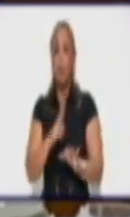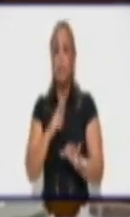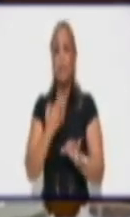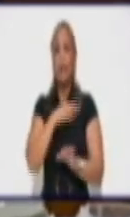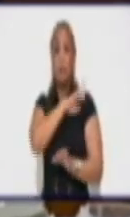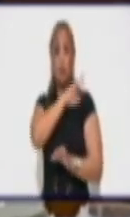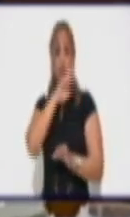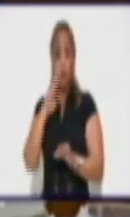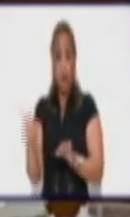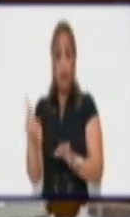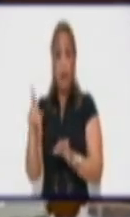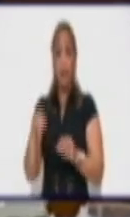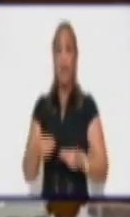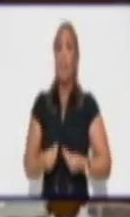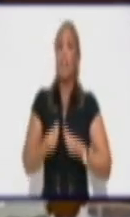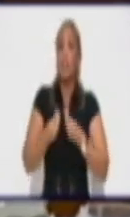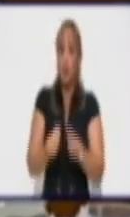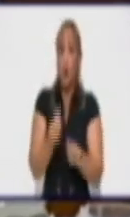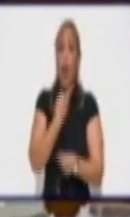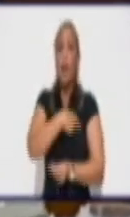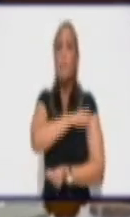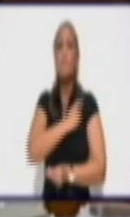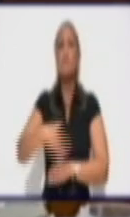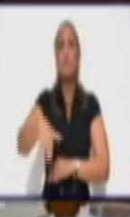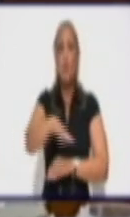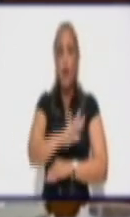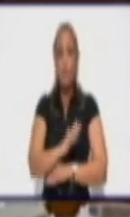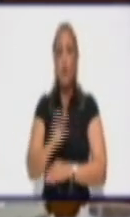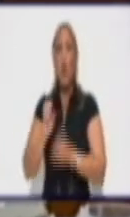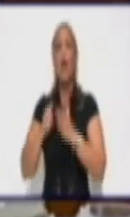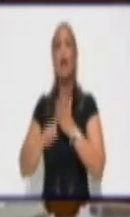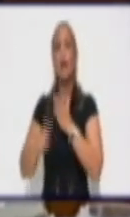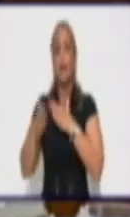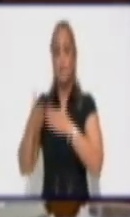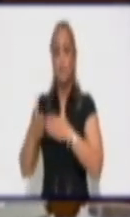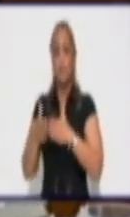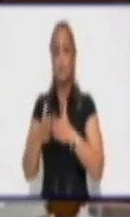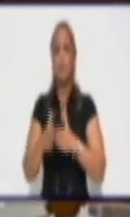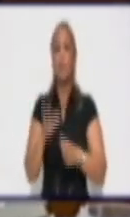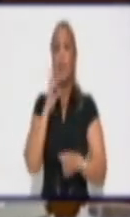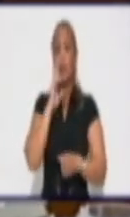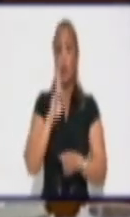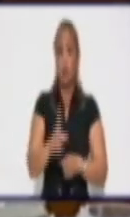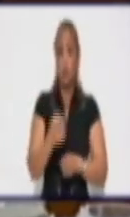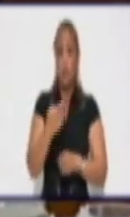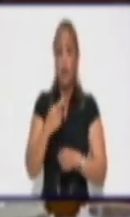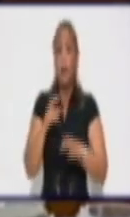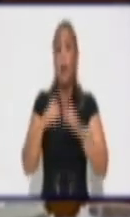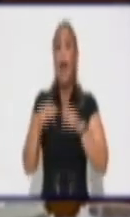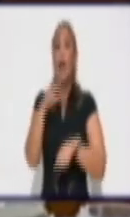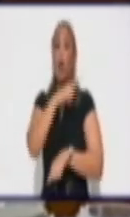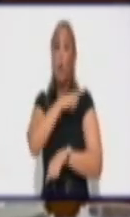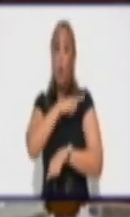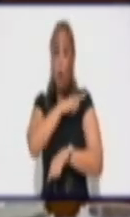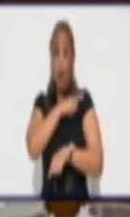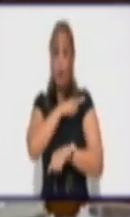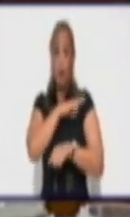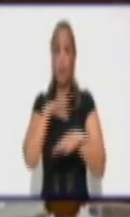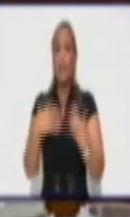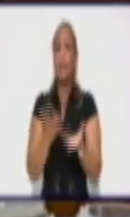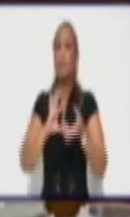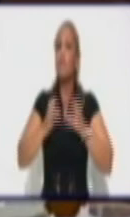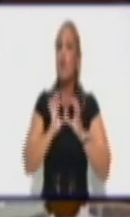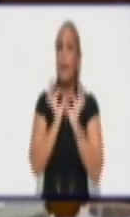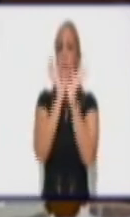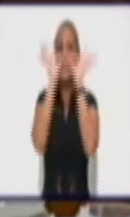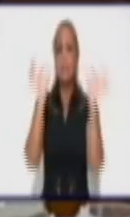dio el pueblo boquense reconocer a los cuadros de manera especial los de